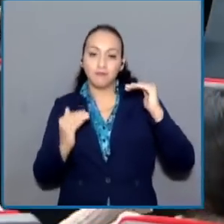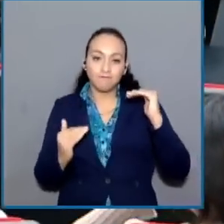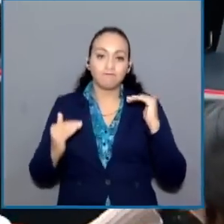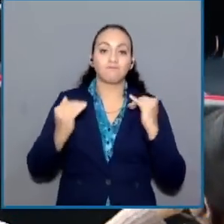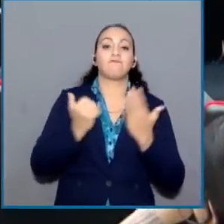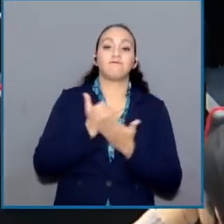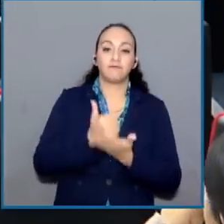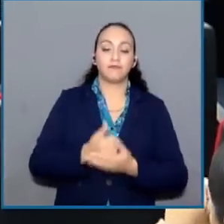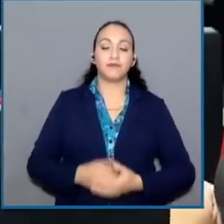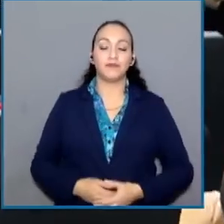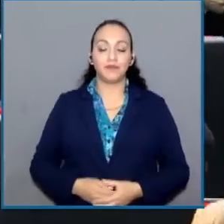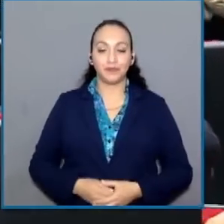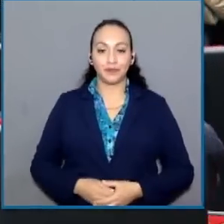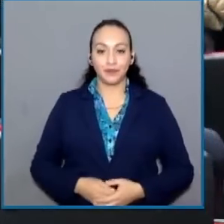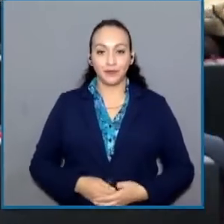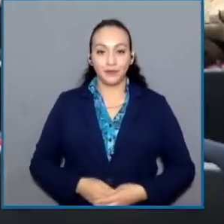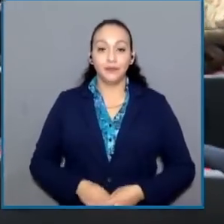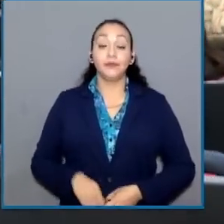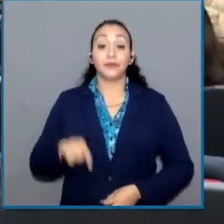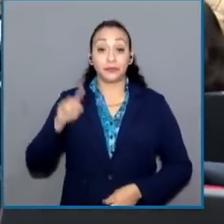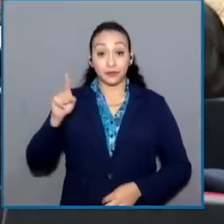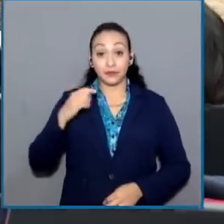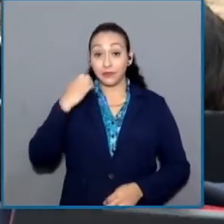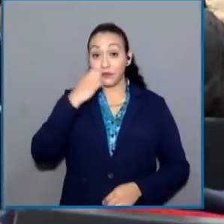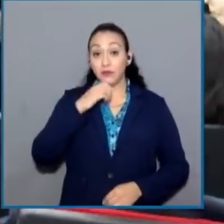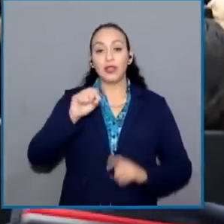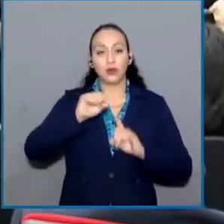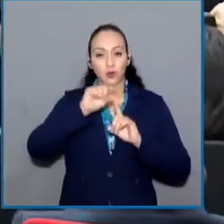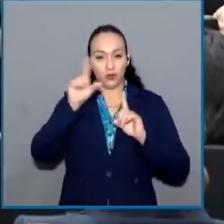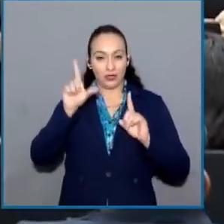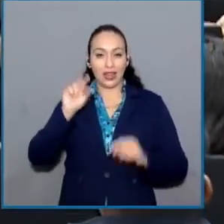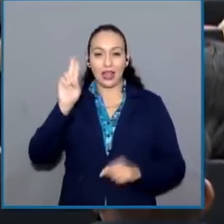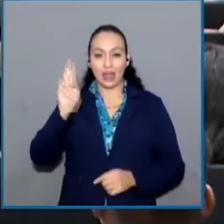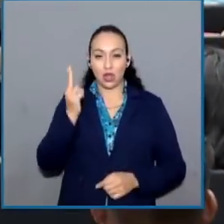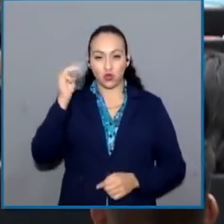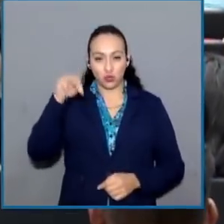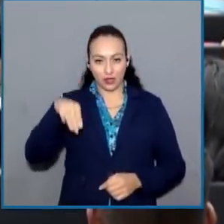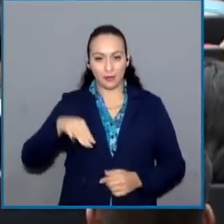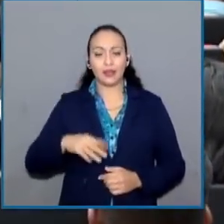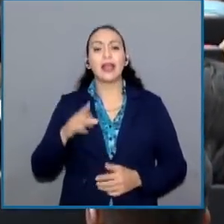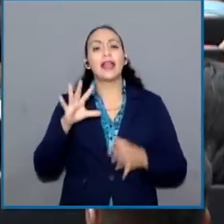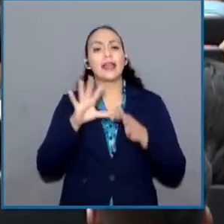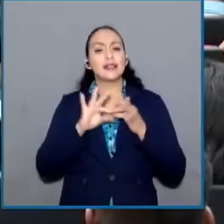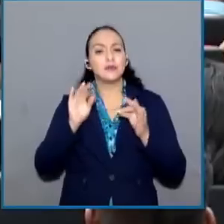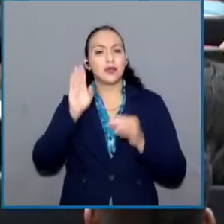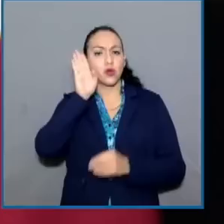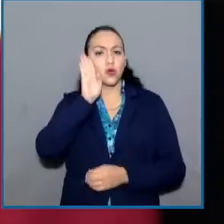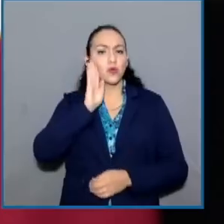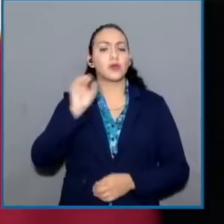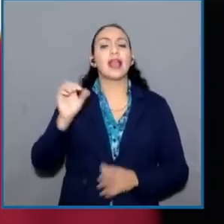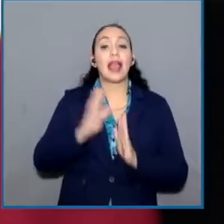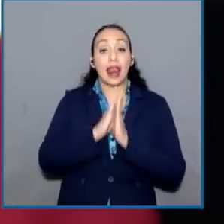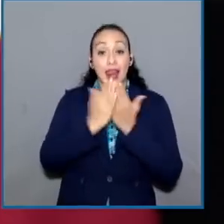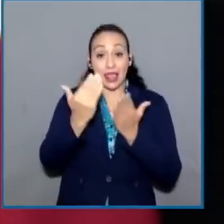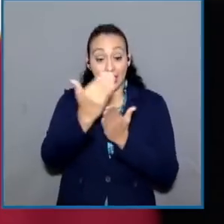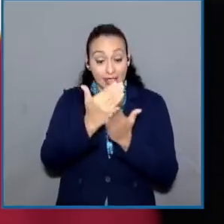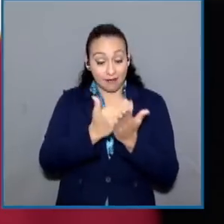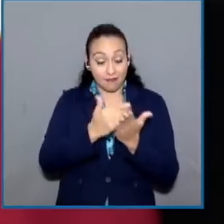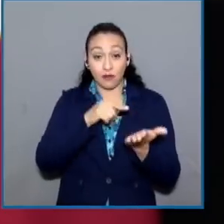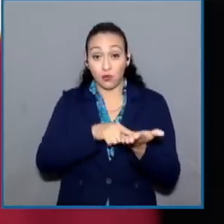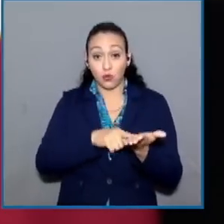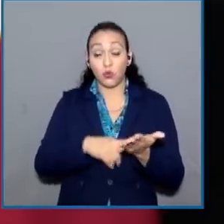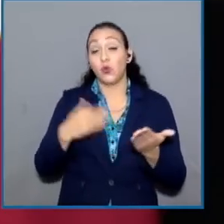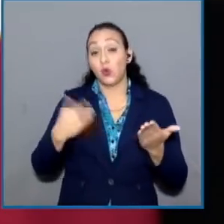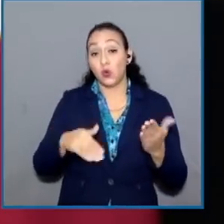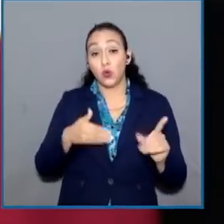En la Facultad de Derecho de la UNAM, la ministra Loretta Ortiz explicó que el libro del comisionado Guerrero García tiene un significado